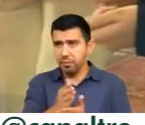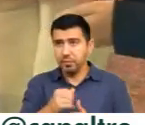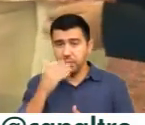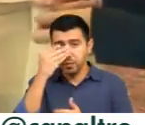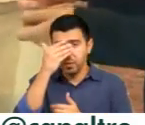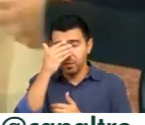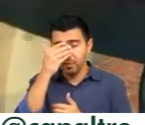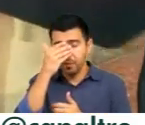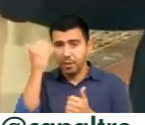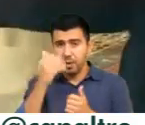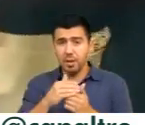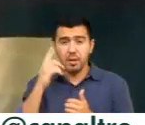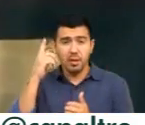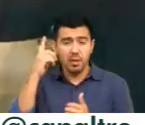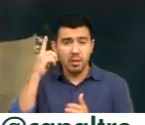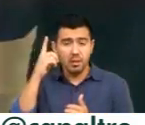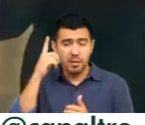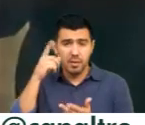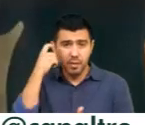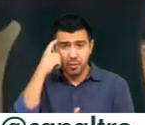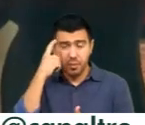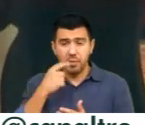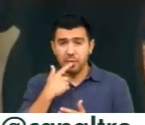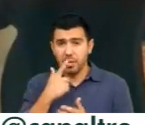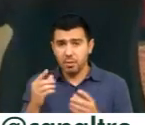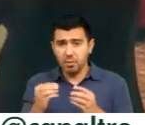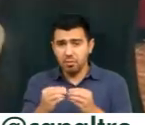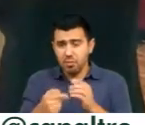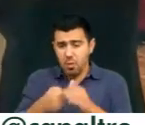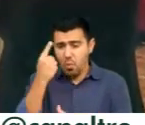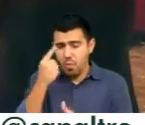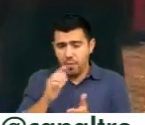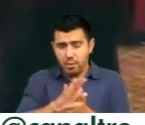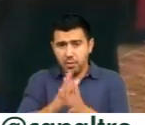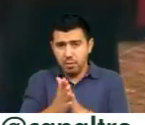Santos se reúne con el Papa Francisco. En esta ocasión le entregó el